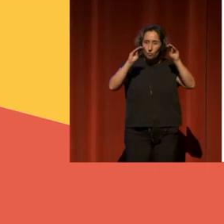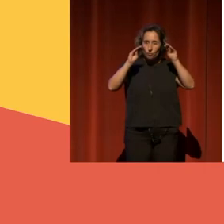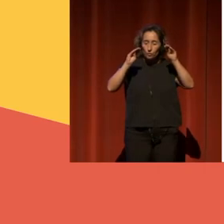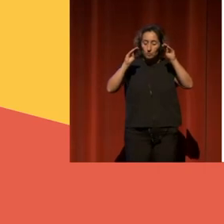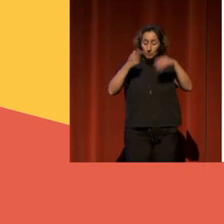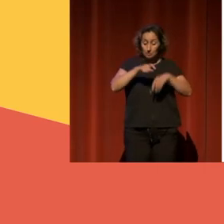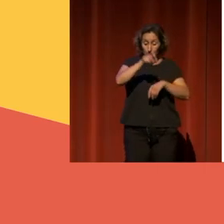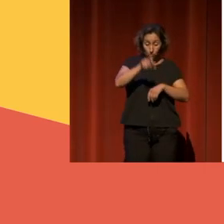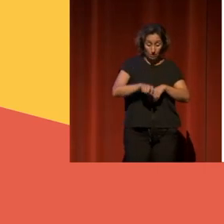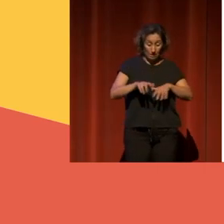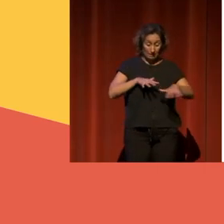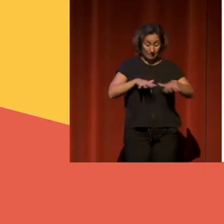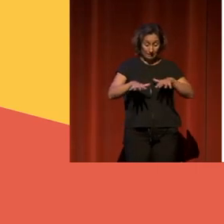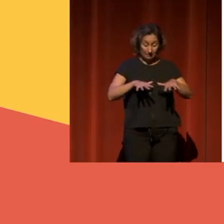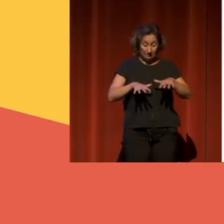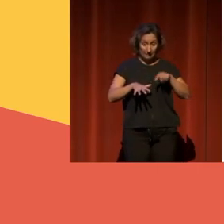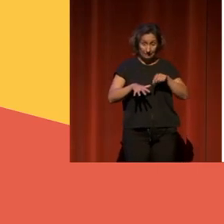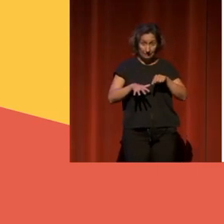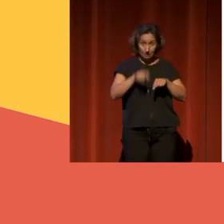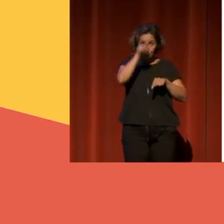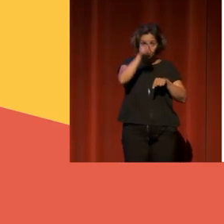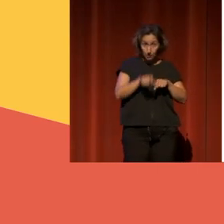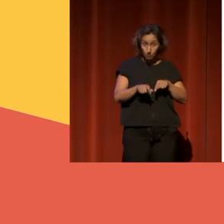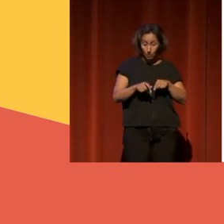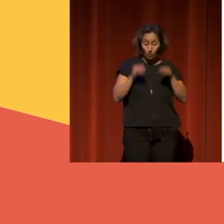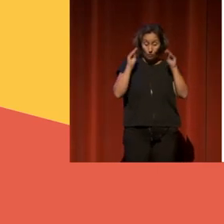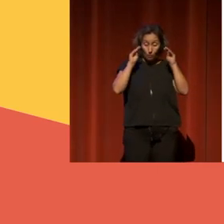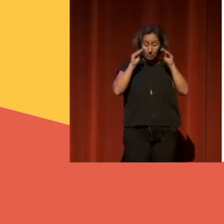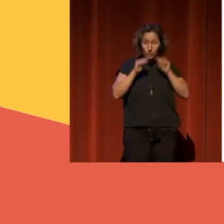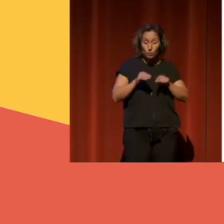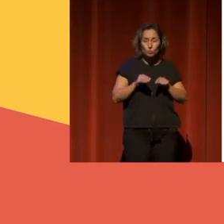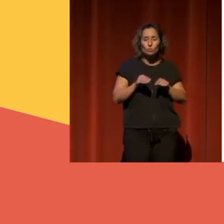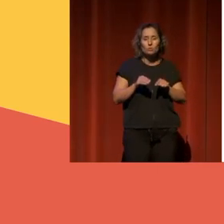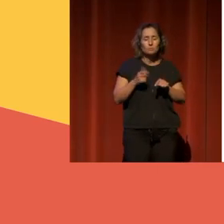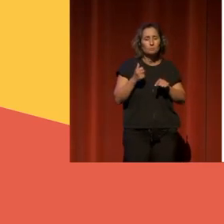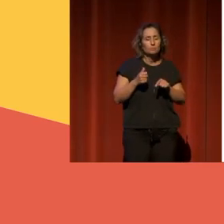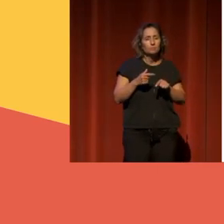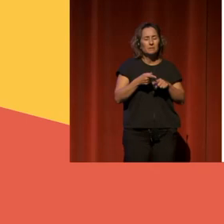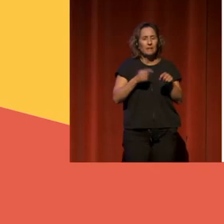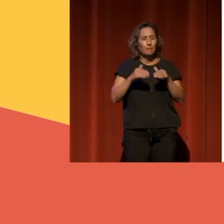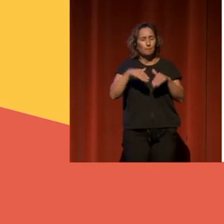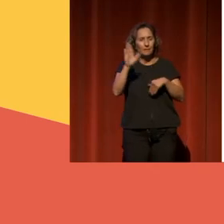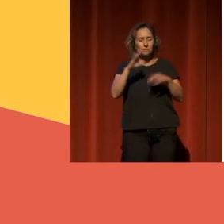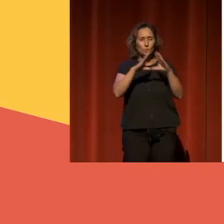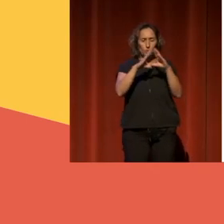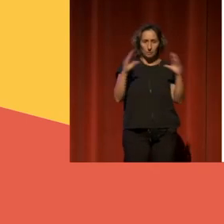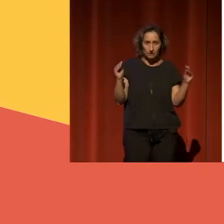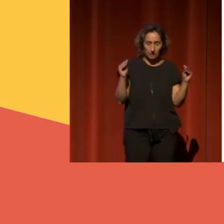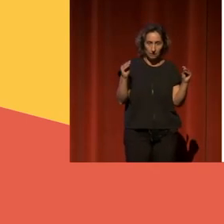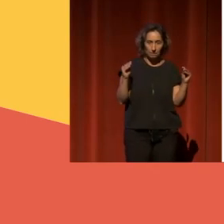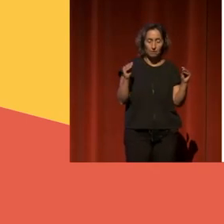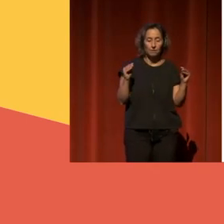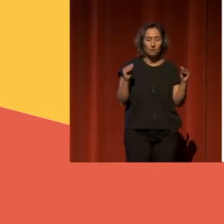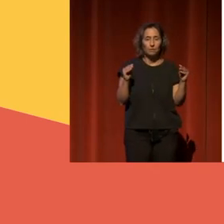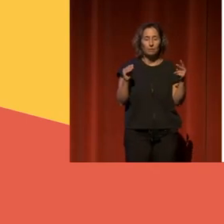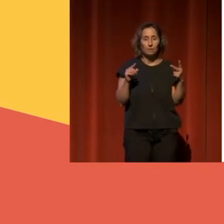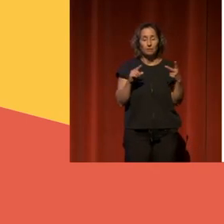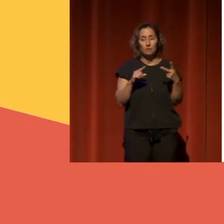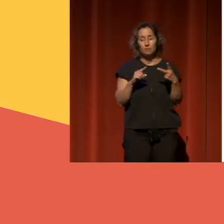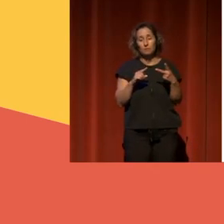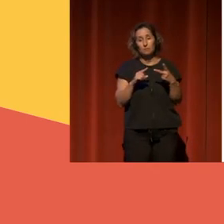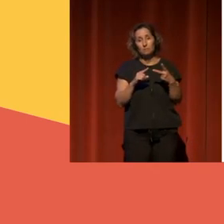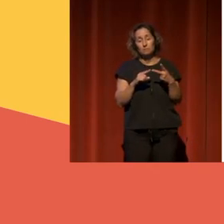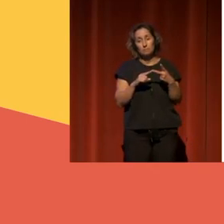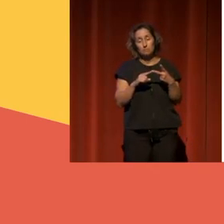personas dinamizadoras, pues más de la mitad son universitarias y en